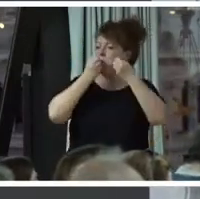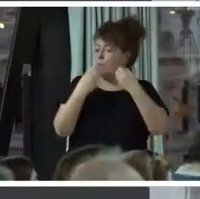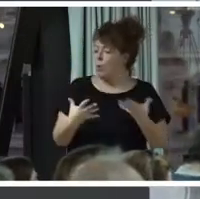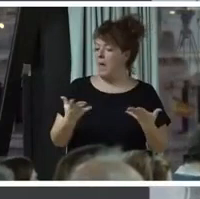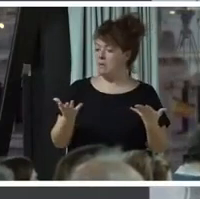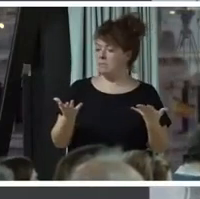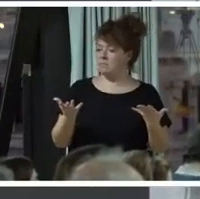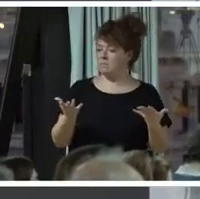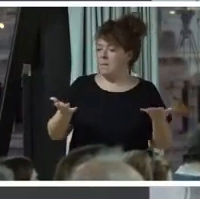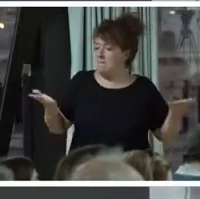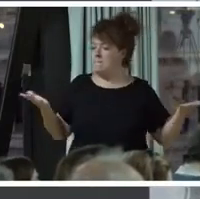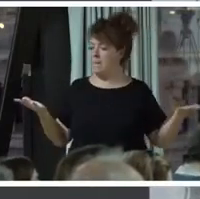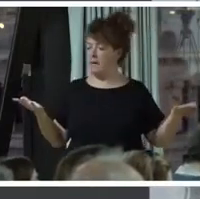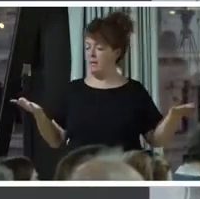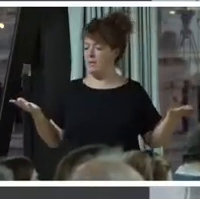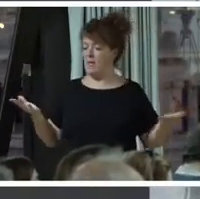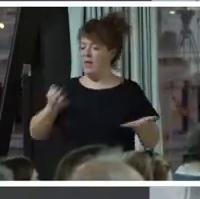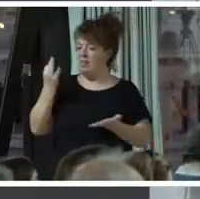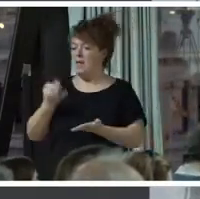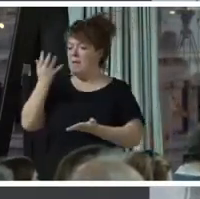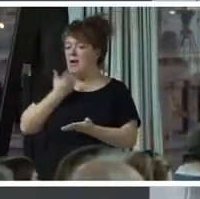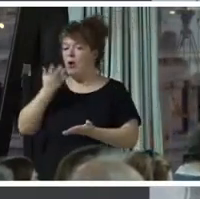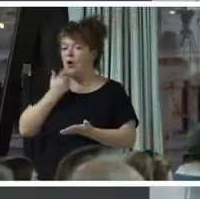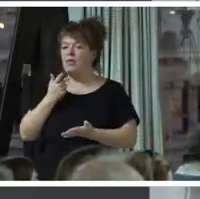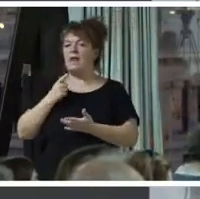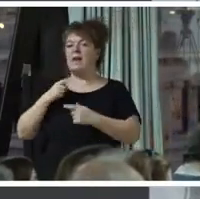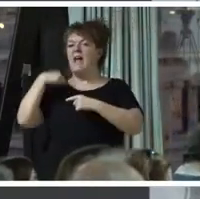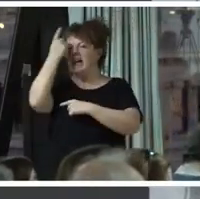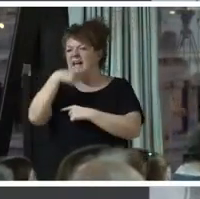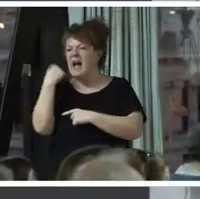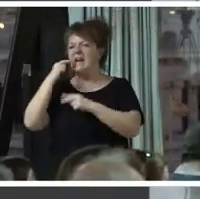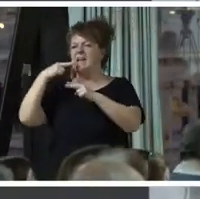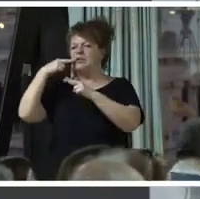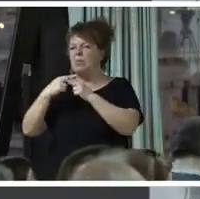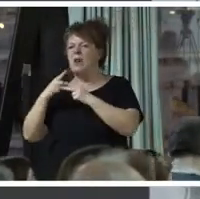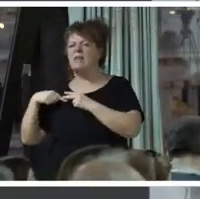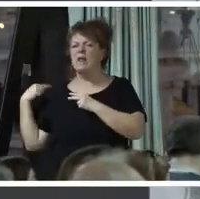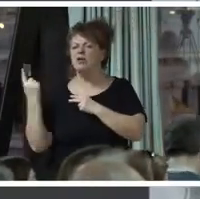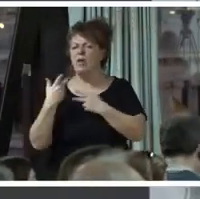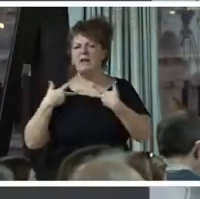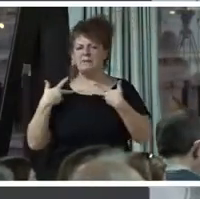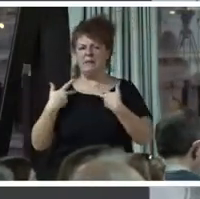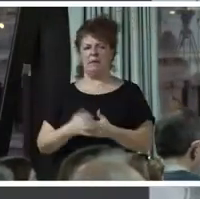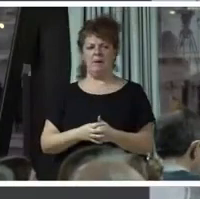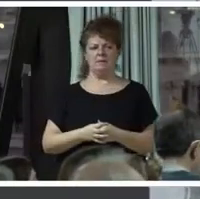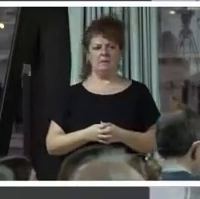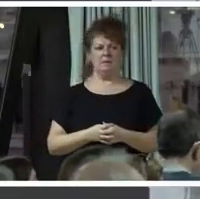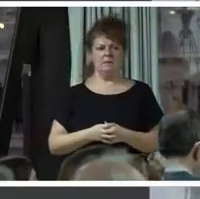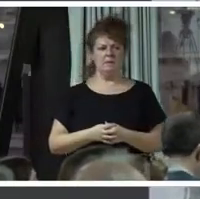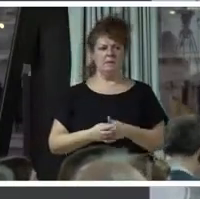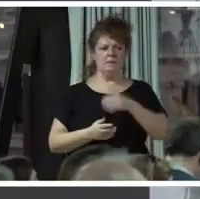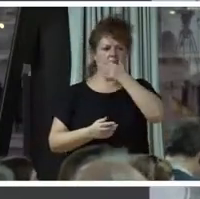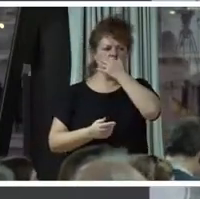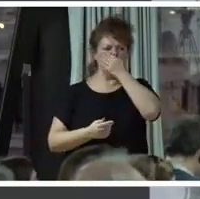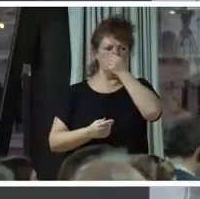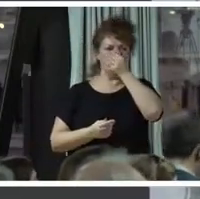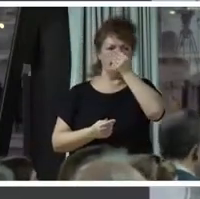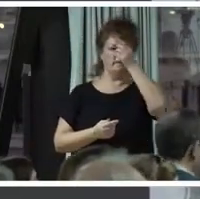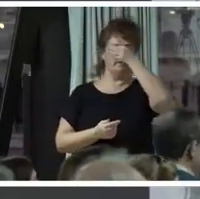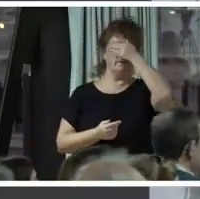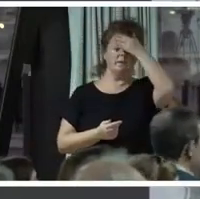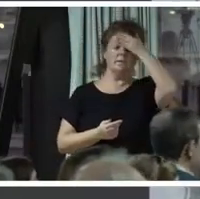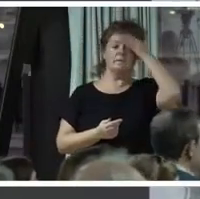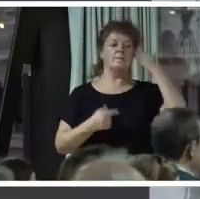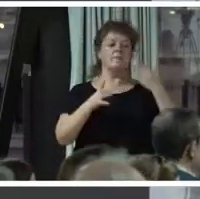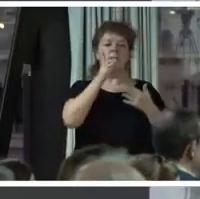que sea así pero se tienen que conocer los nombres y las caras y los rostros de todas las víctimas Por qué digo esto